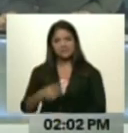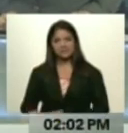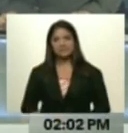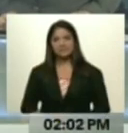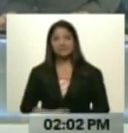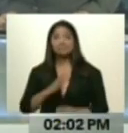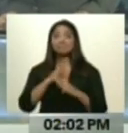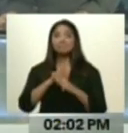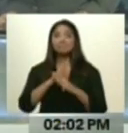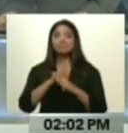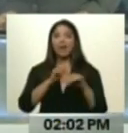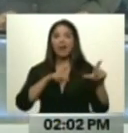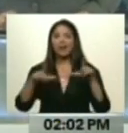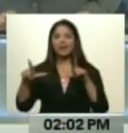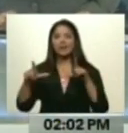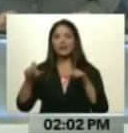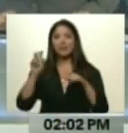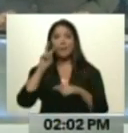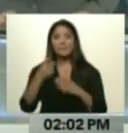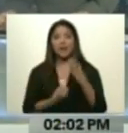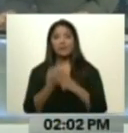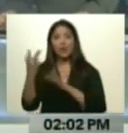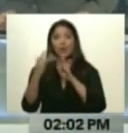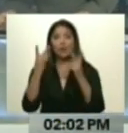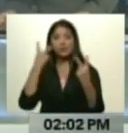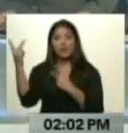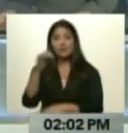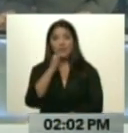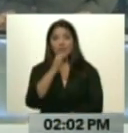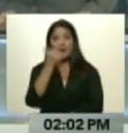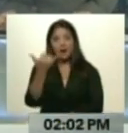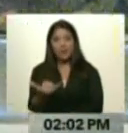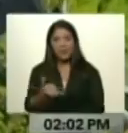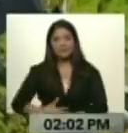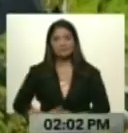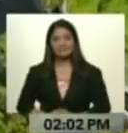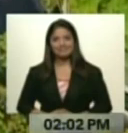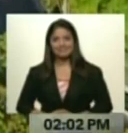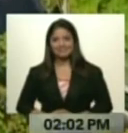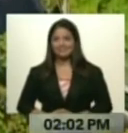Llegó el momento, Roberto. listo en Miraflores? Nos trasladamos de inmediato con la señal en vivo desde Palacio.